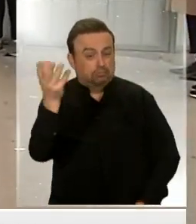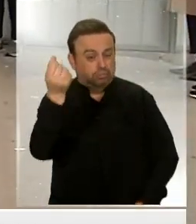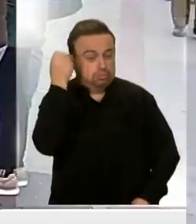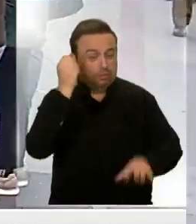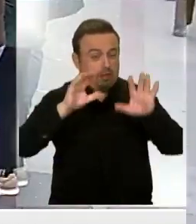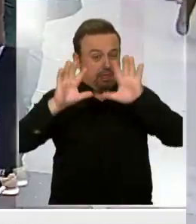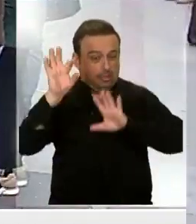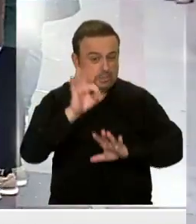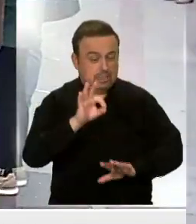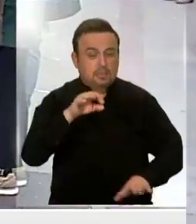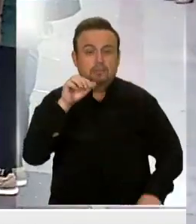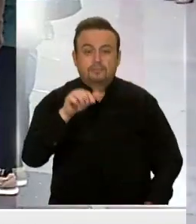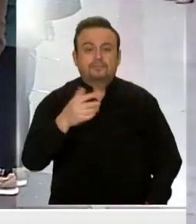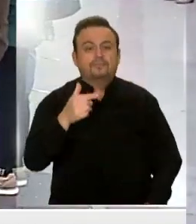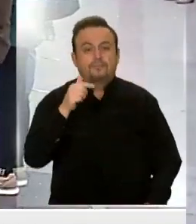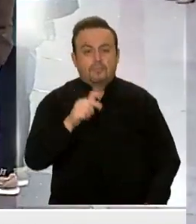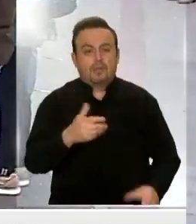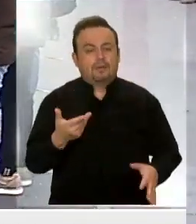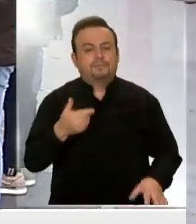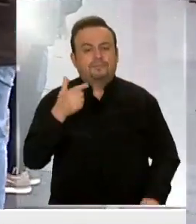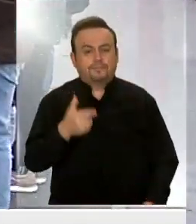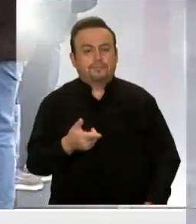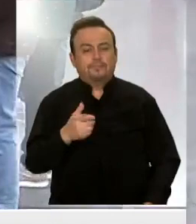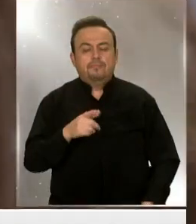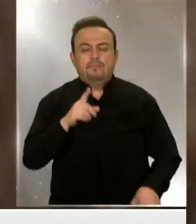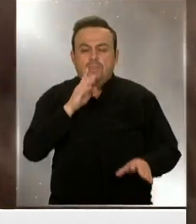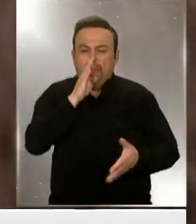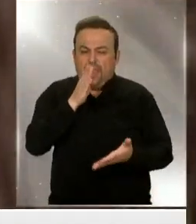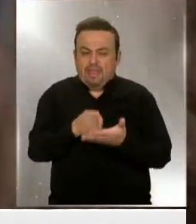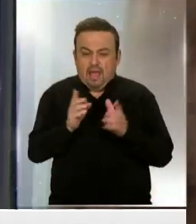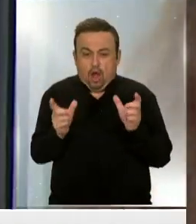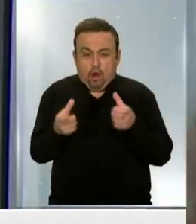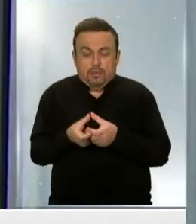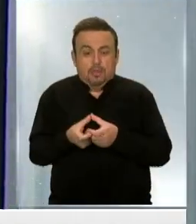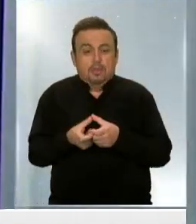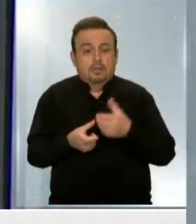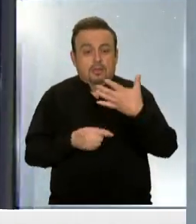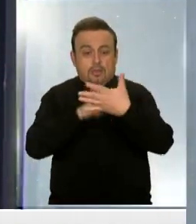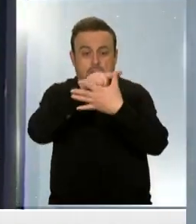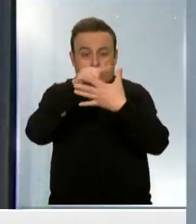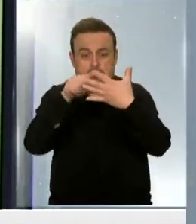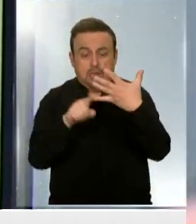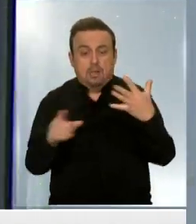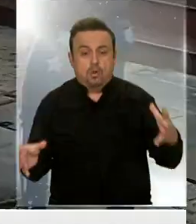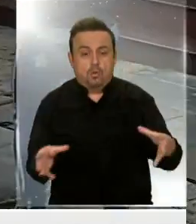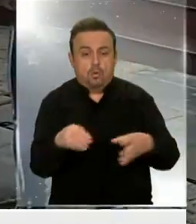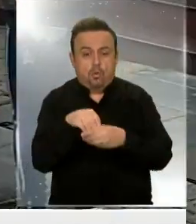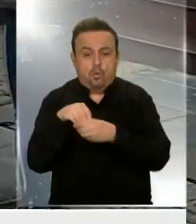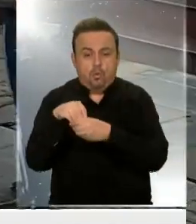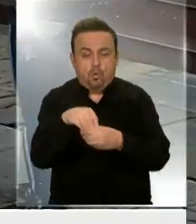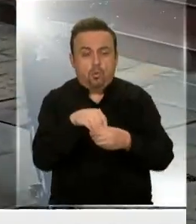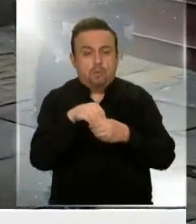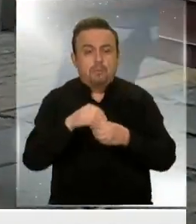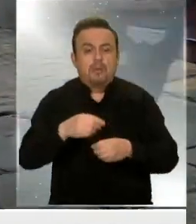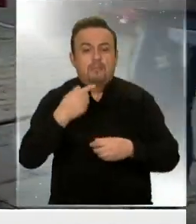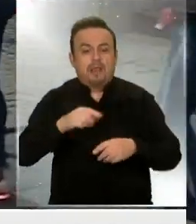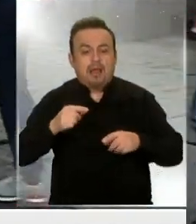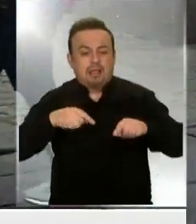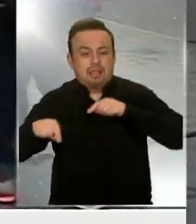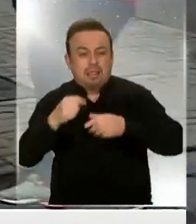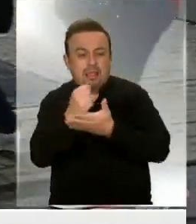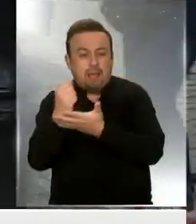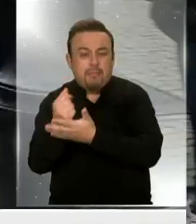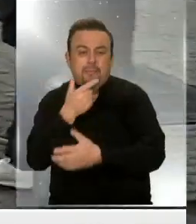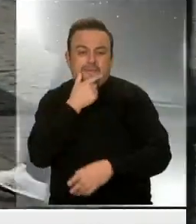del 10%. Es por eso que finalmente se decidió en esta comisión fusionar esos proyectos para facilitar la tramitación. ¿En qué